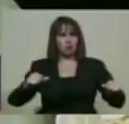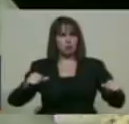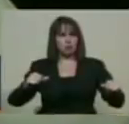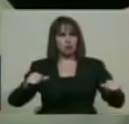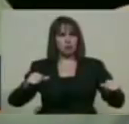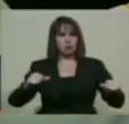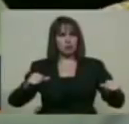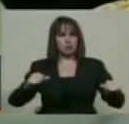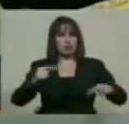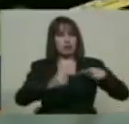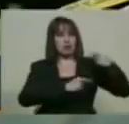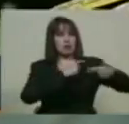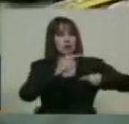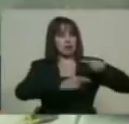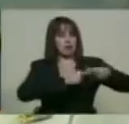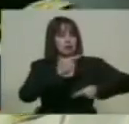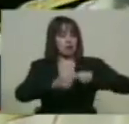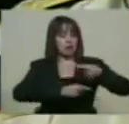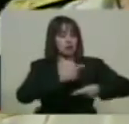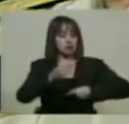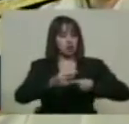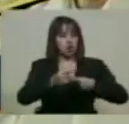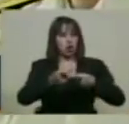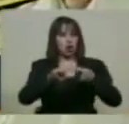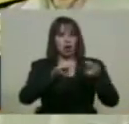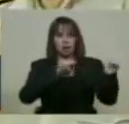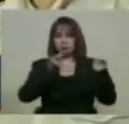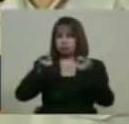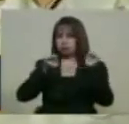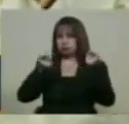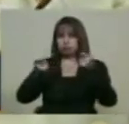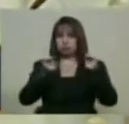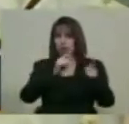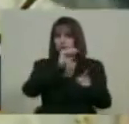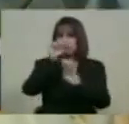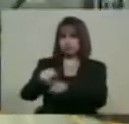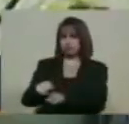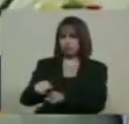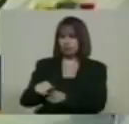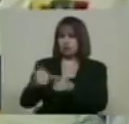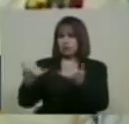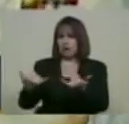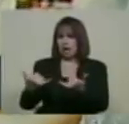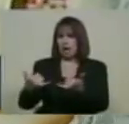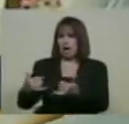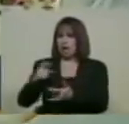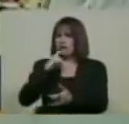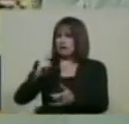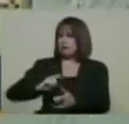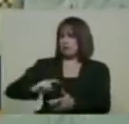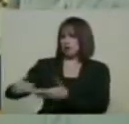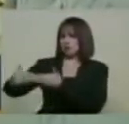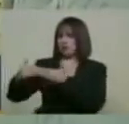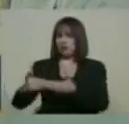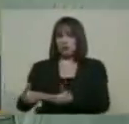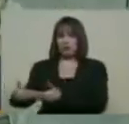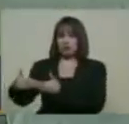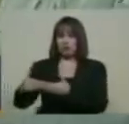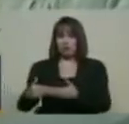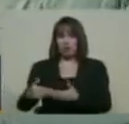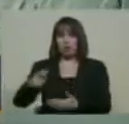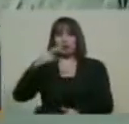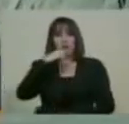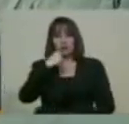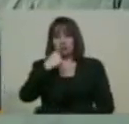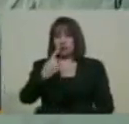en generación del efecto de persuasión al enemigo imperialista, cuando hablo de todo eso es